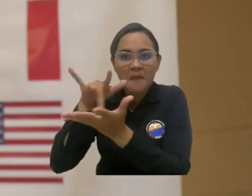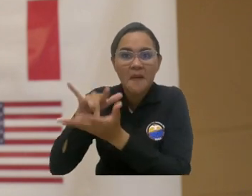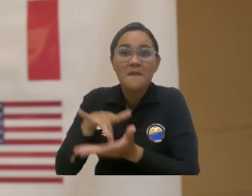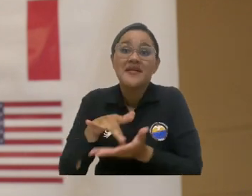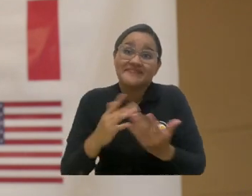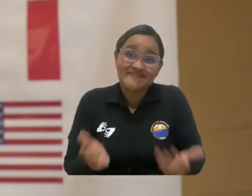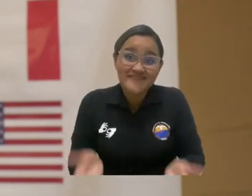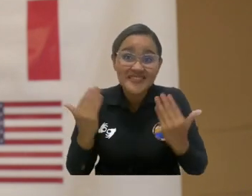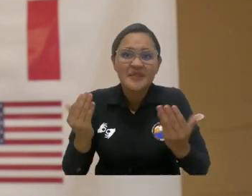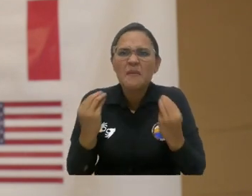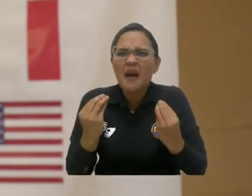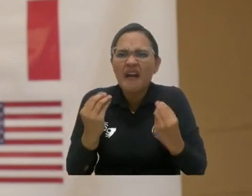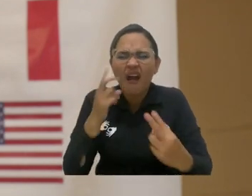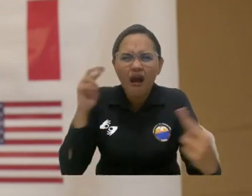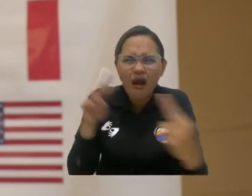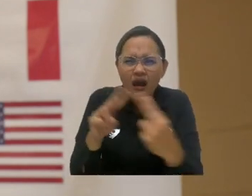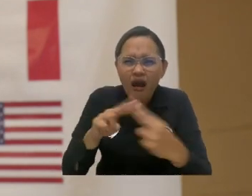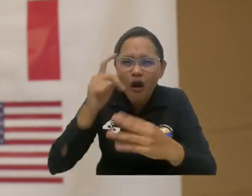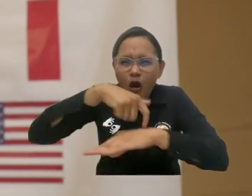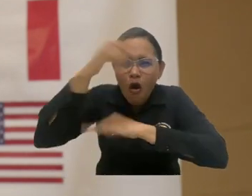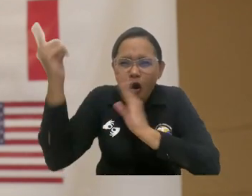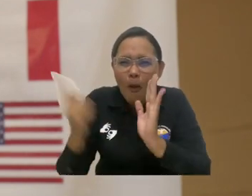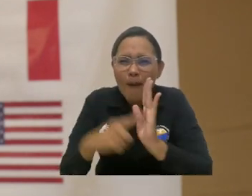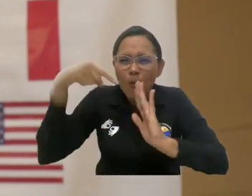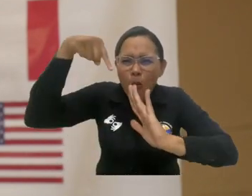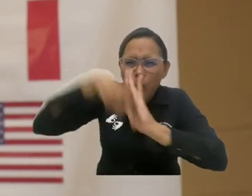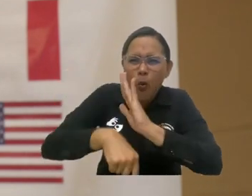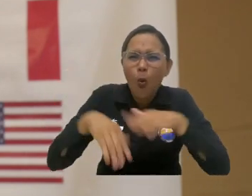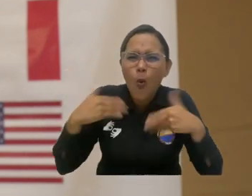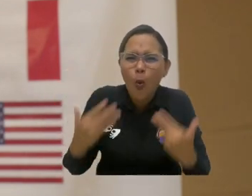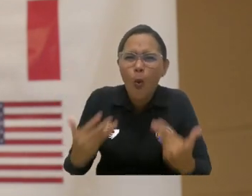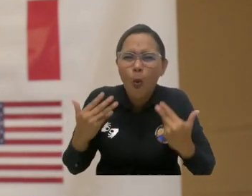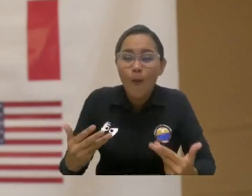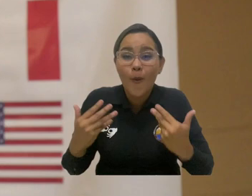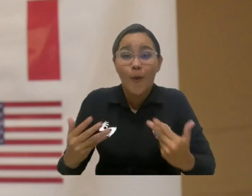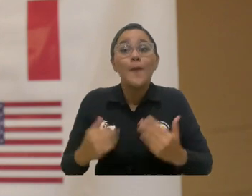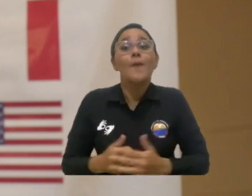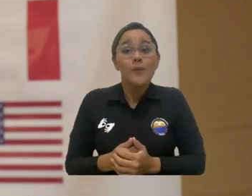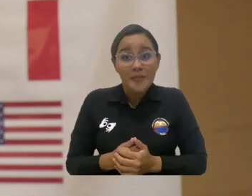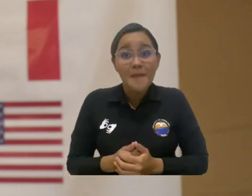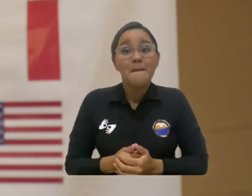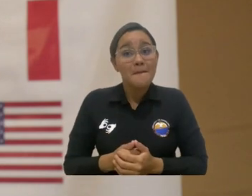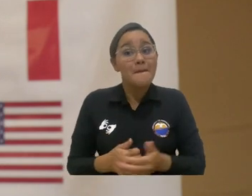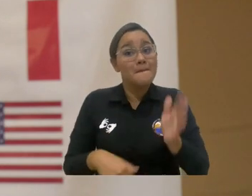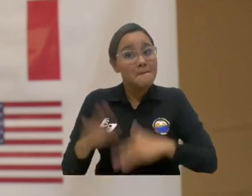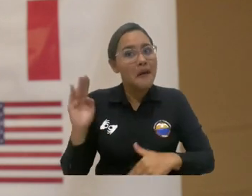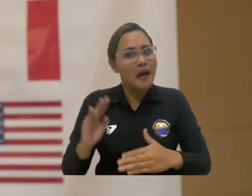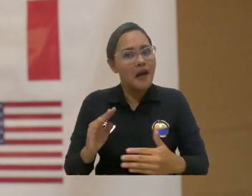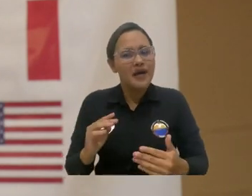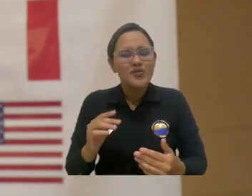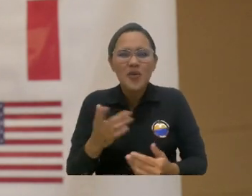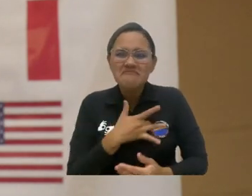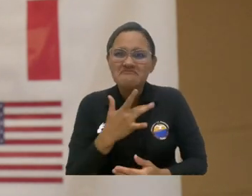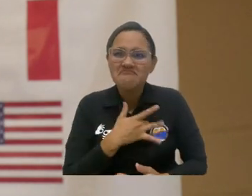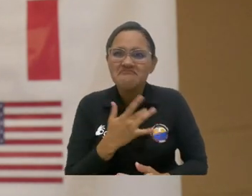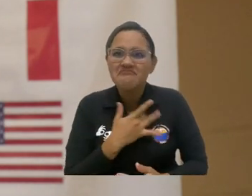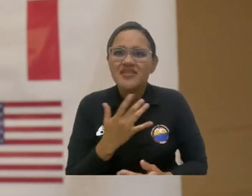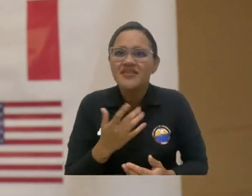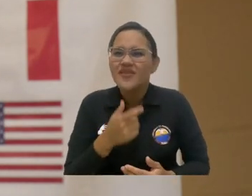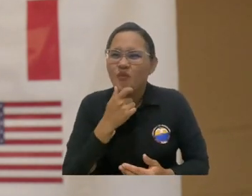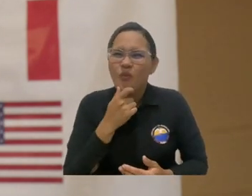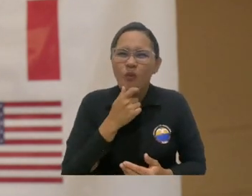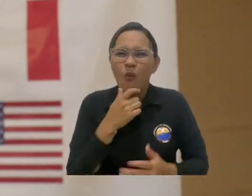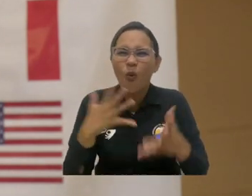participar para pues dar a conocer un poco más Nuestra Empresa y pues para que los muchachos también se se se le den una